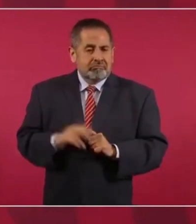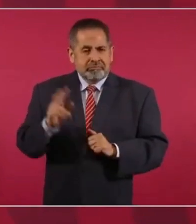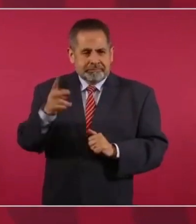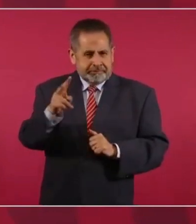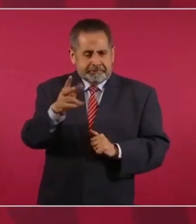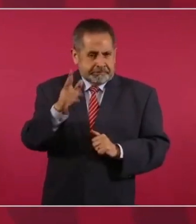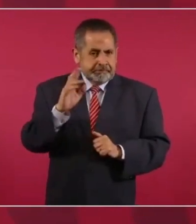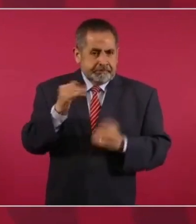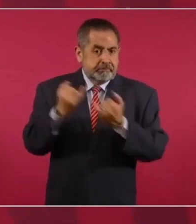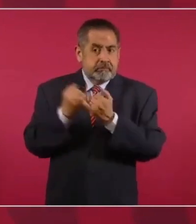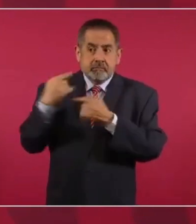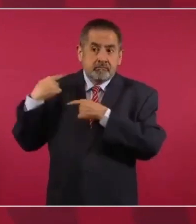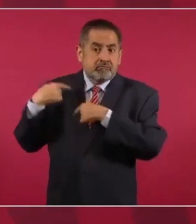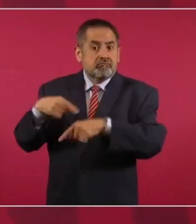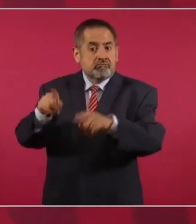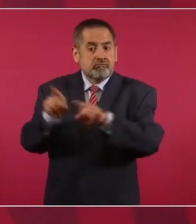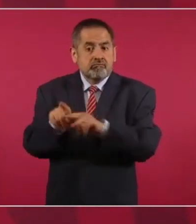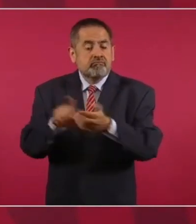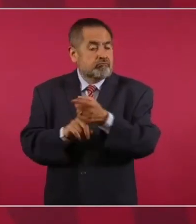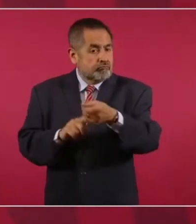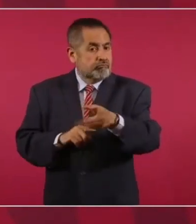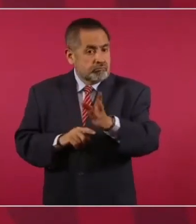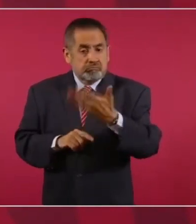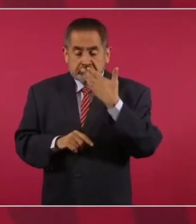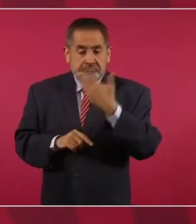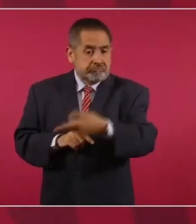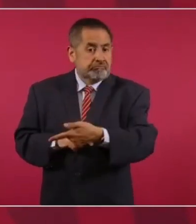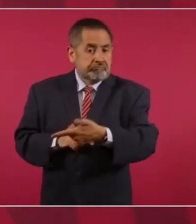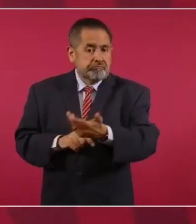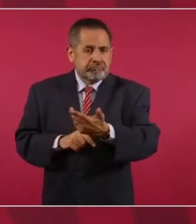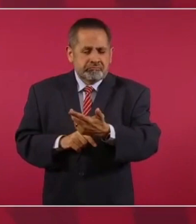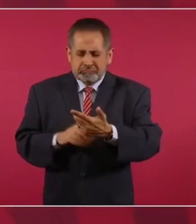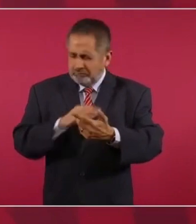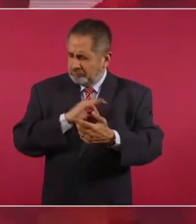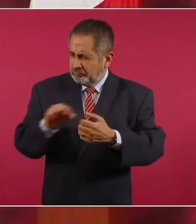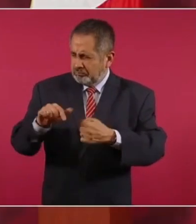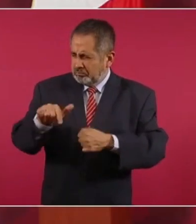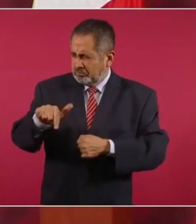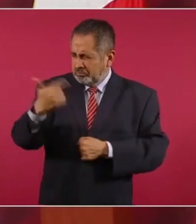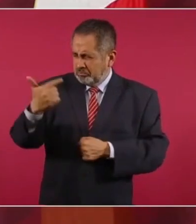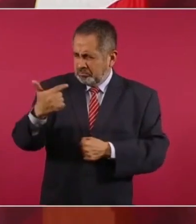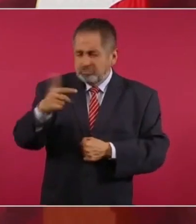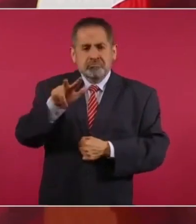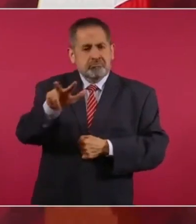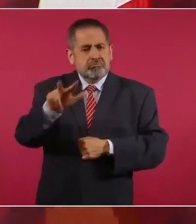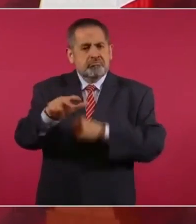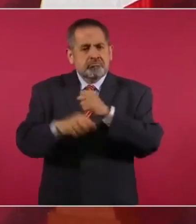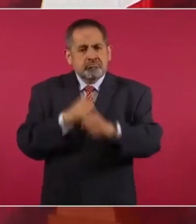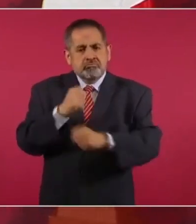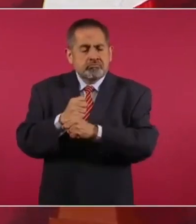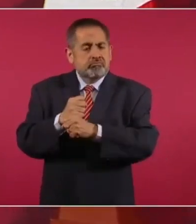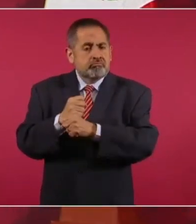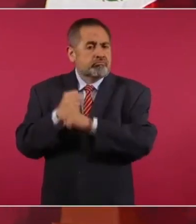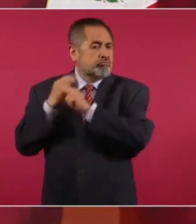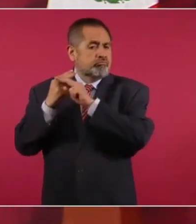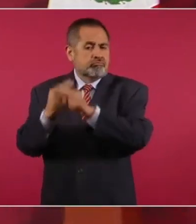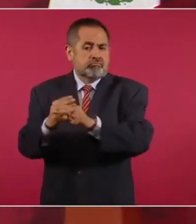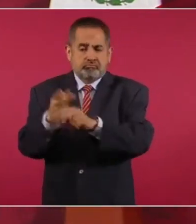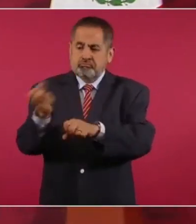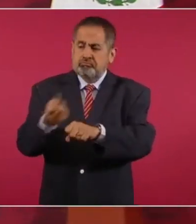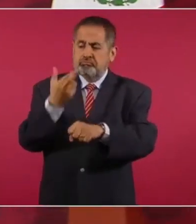así, lleva 12, 18 años